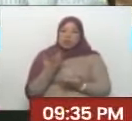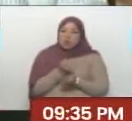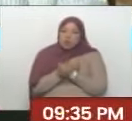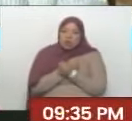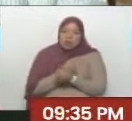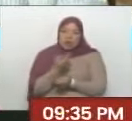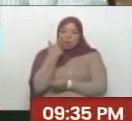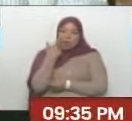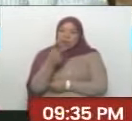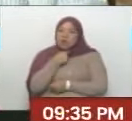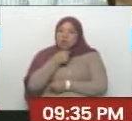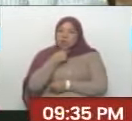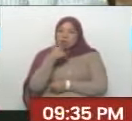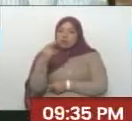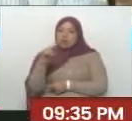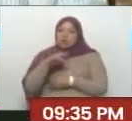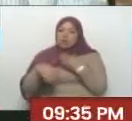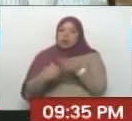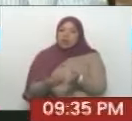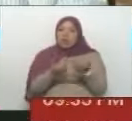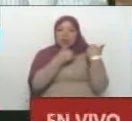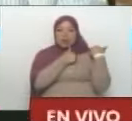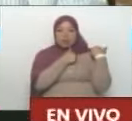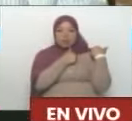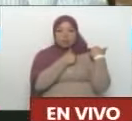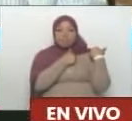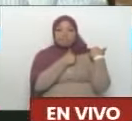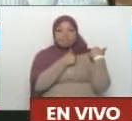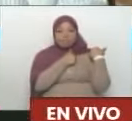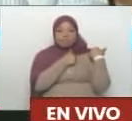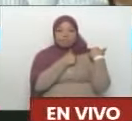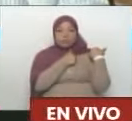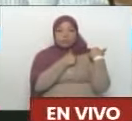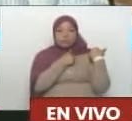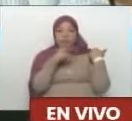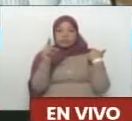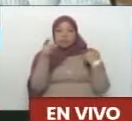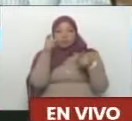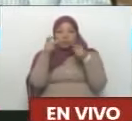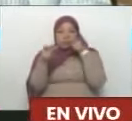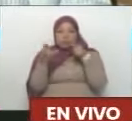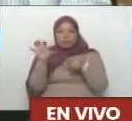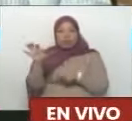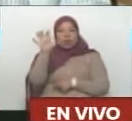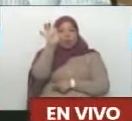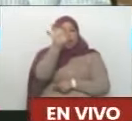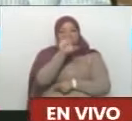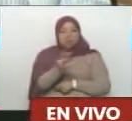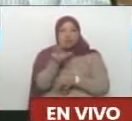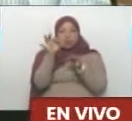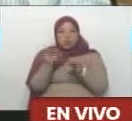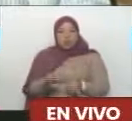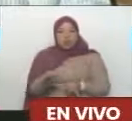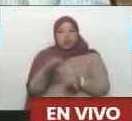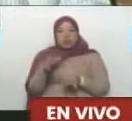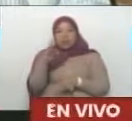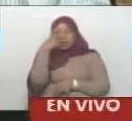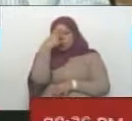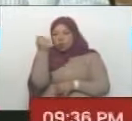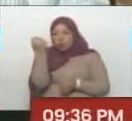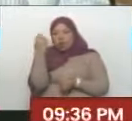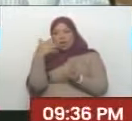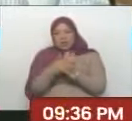tantas cosas? Y esa es nuestra responsabilidad como seguridad de Estado. Ahí es donde tenemos que comprender